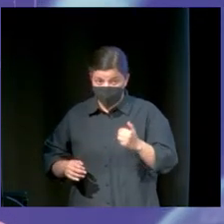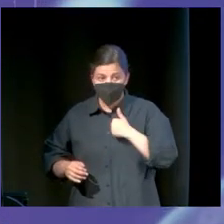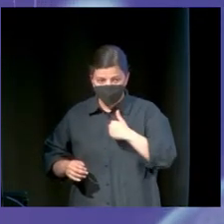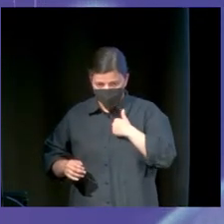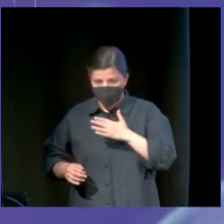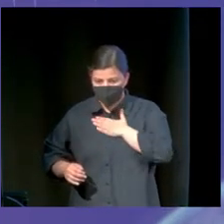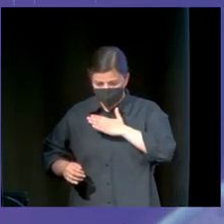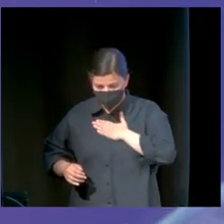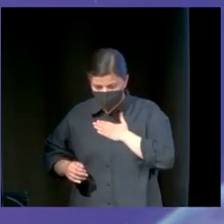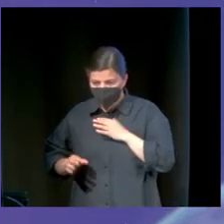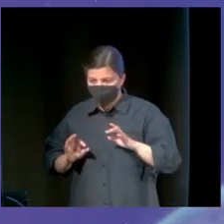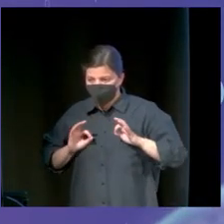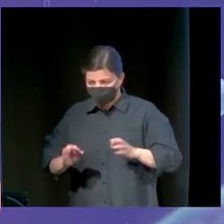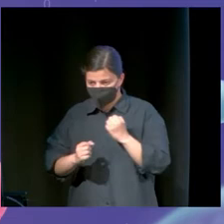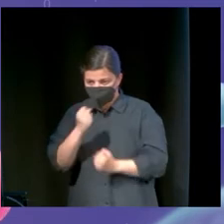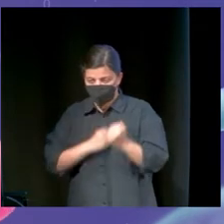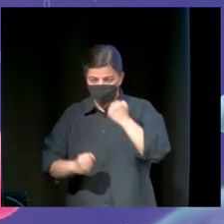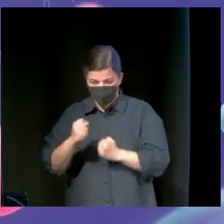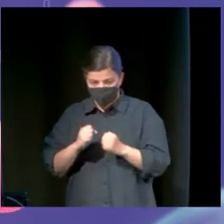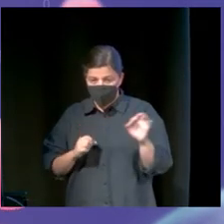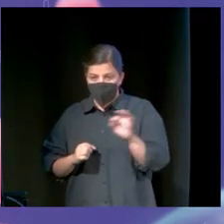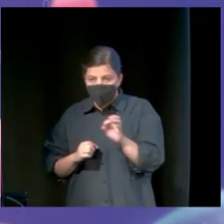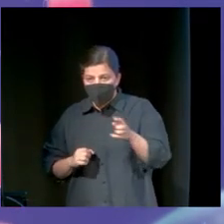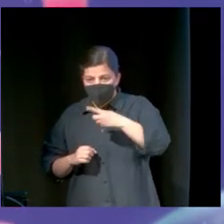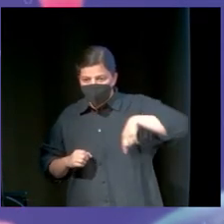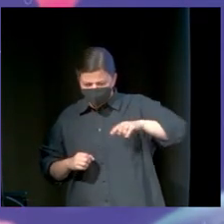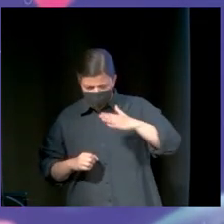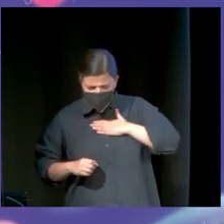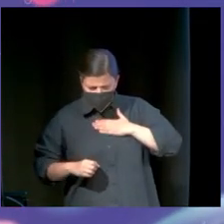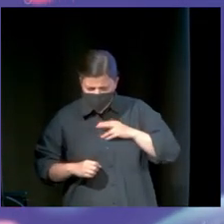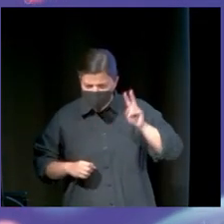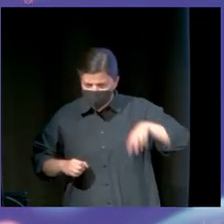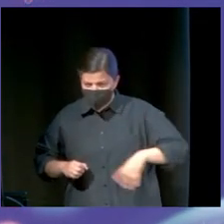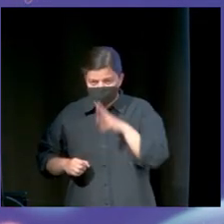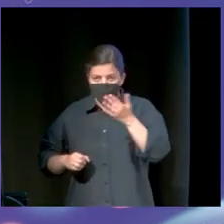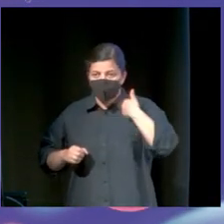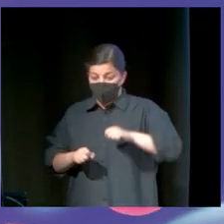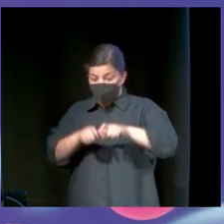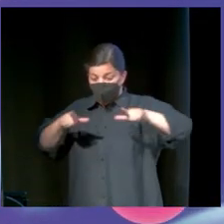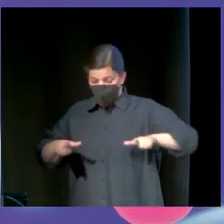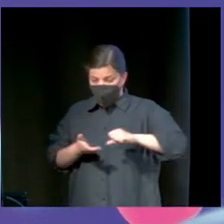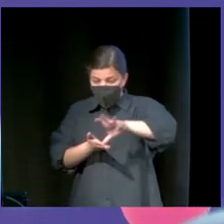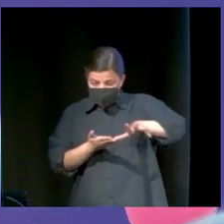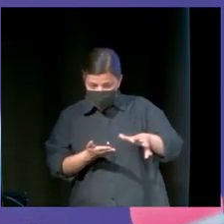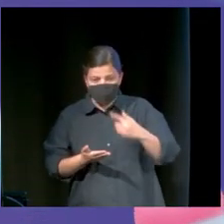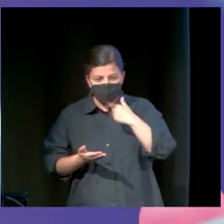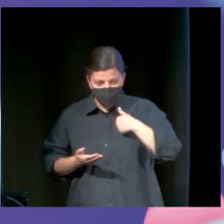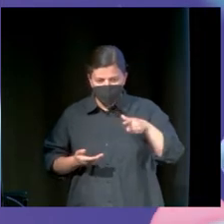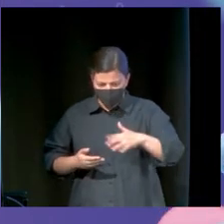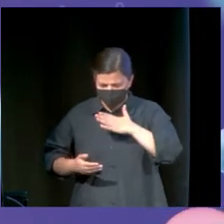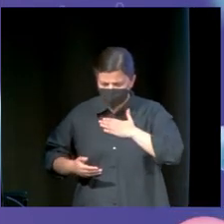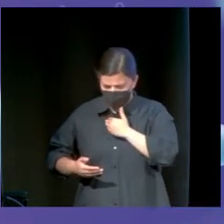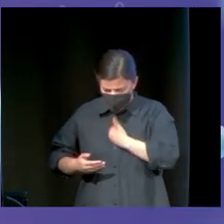soy el propietario de esa economía o esos assets son míos porque ya hay plataformas descentralizadas que me dicen que eso me